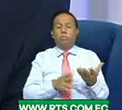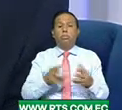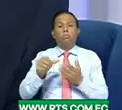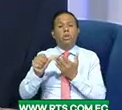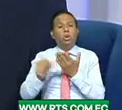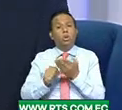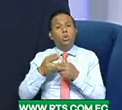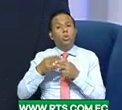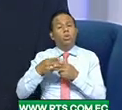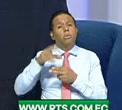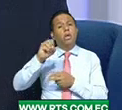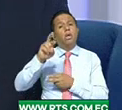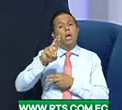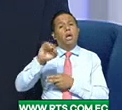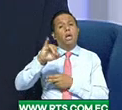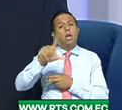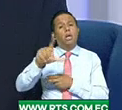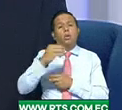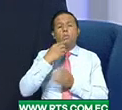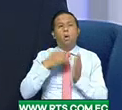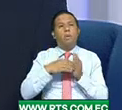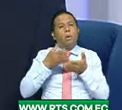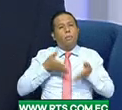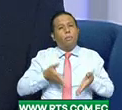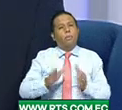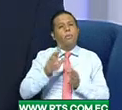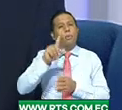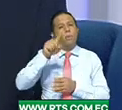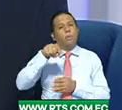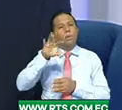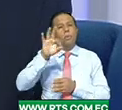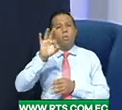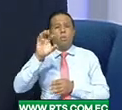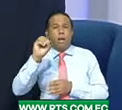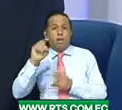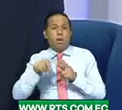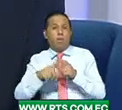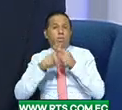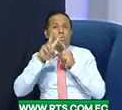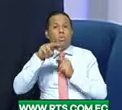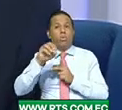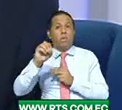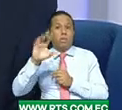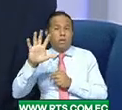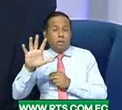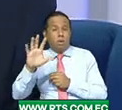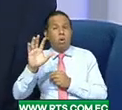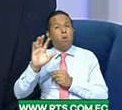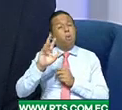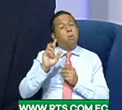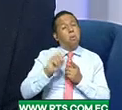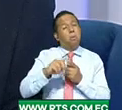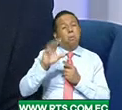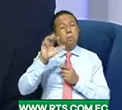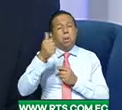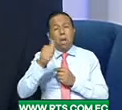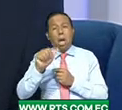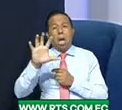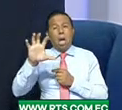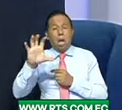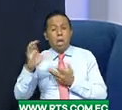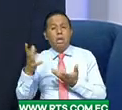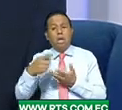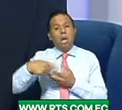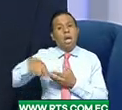Quiere decir que nacieron a finales del 90 a inicios del 2000. En el 2005, en el 2010, en el 2015 no tuvieron